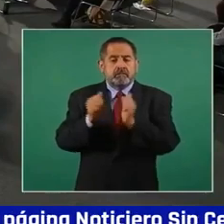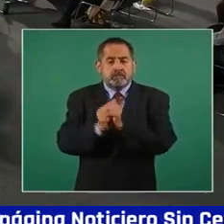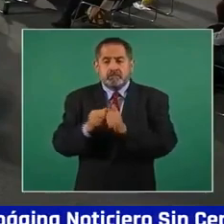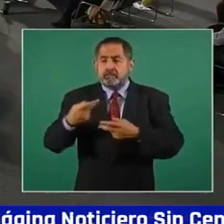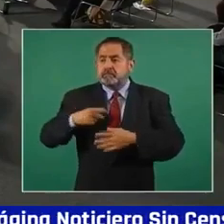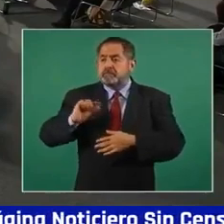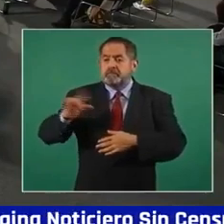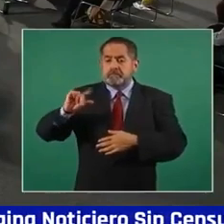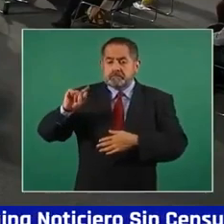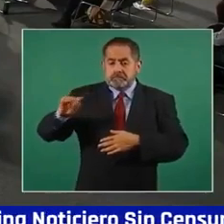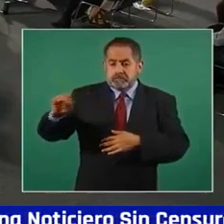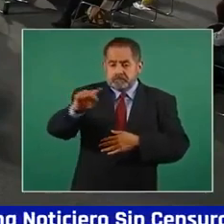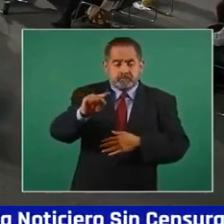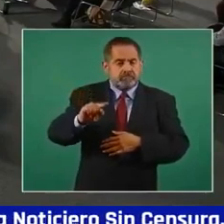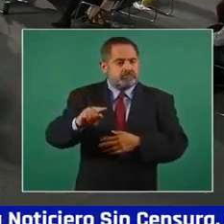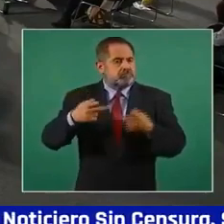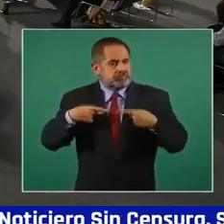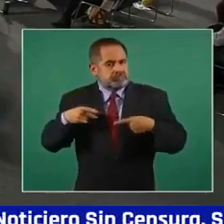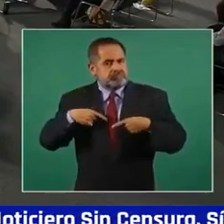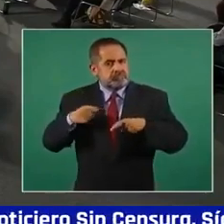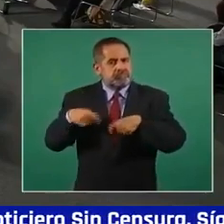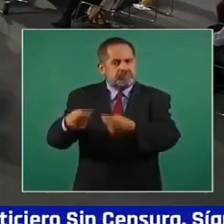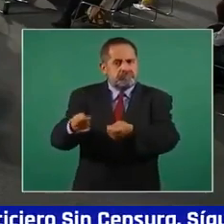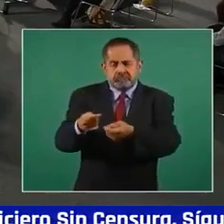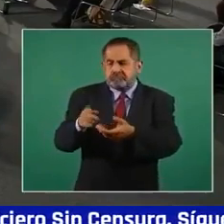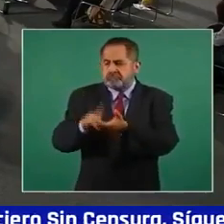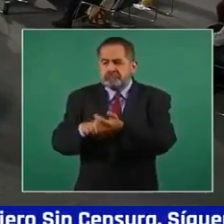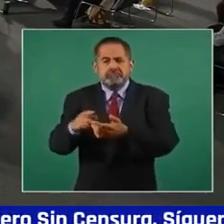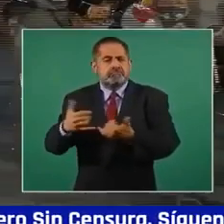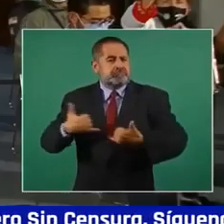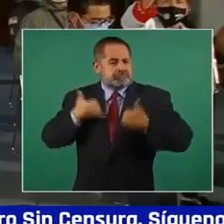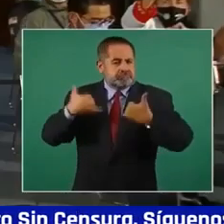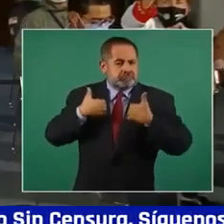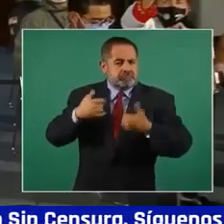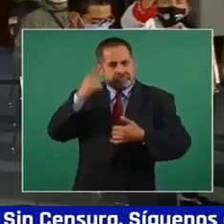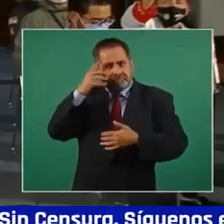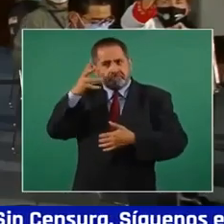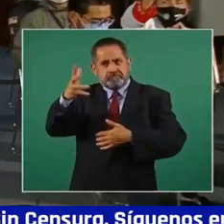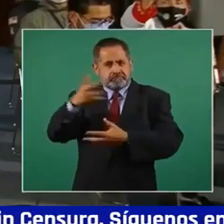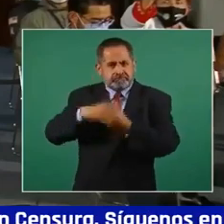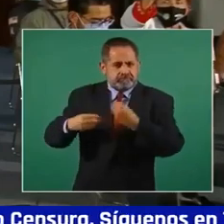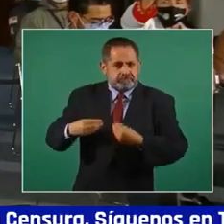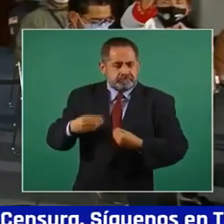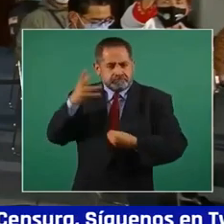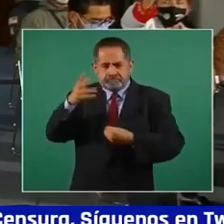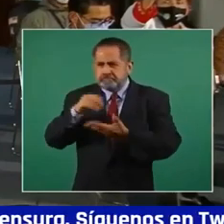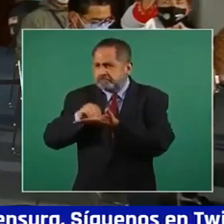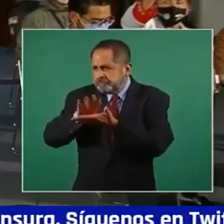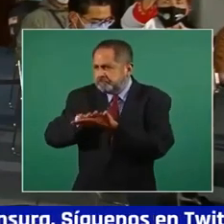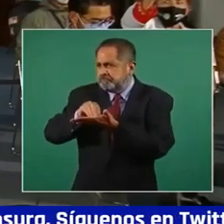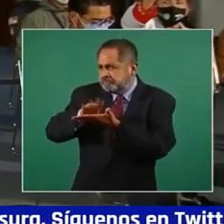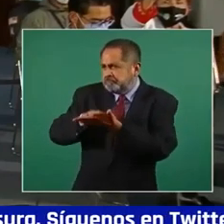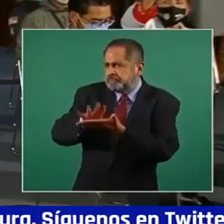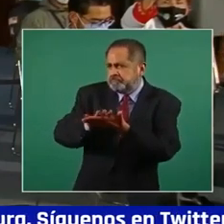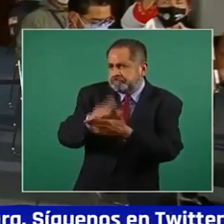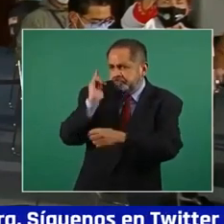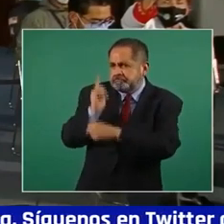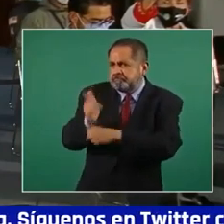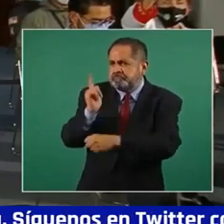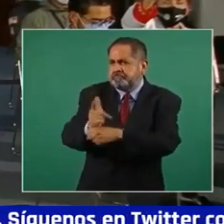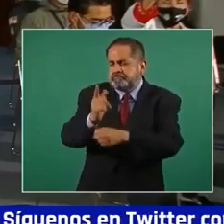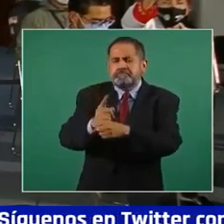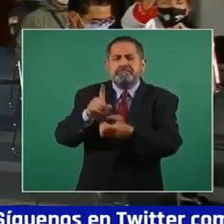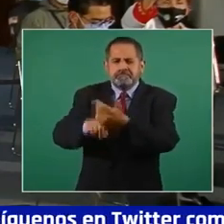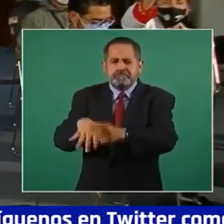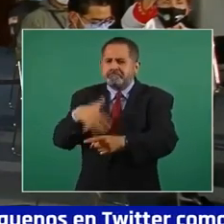servidores públicos, beneficiarios y jóvenes construyendo el futuro, he podido documentar diversas tropelías en Sembrando